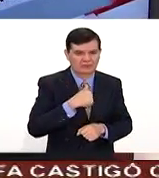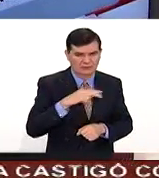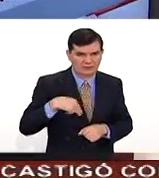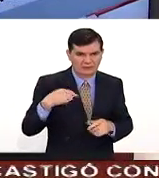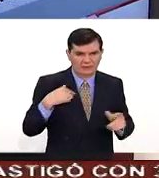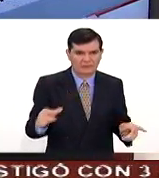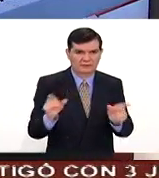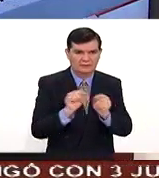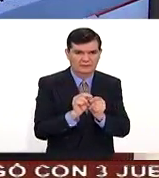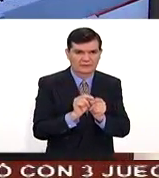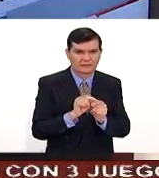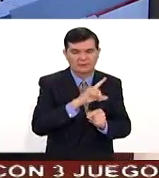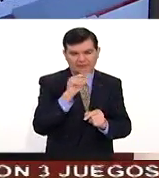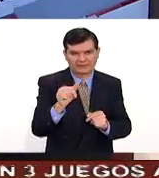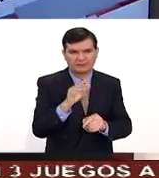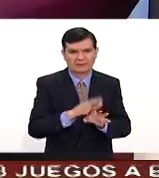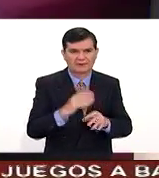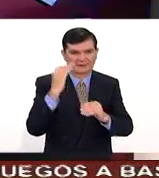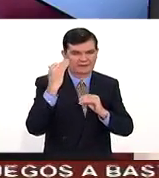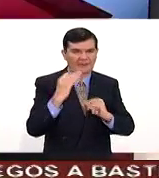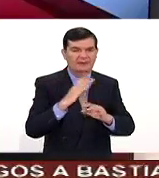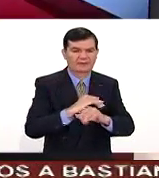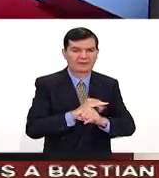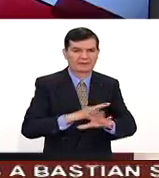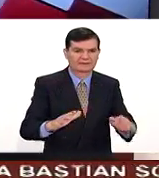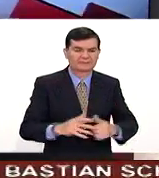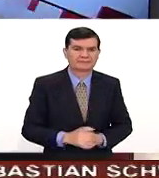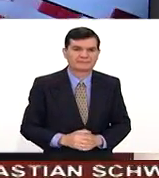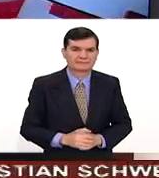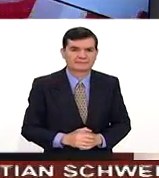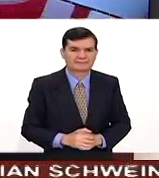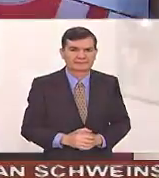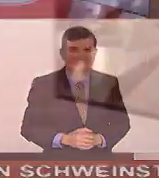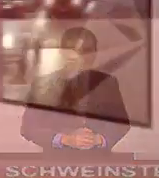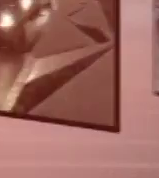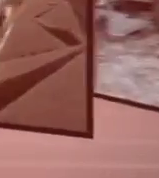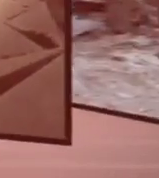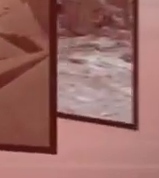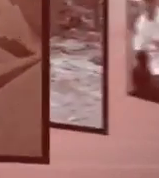vamos al resumen. Al rato regresamos con más información. Estamos en México al Día.